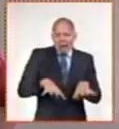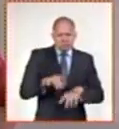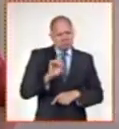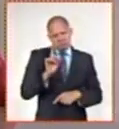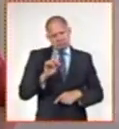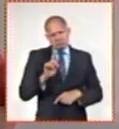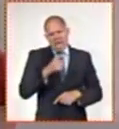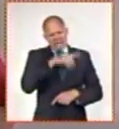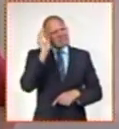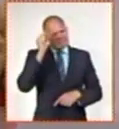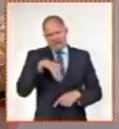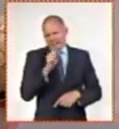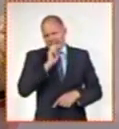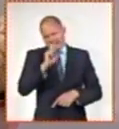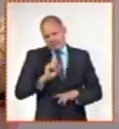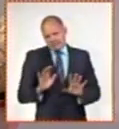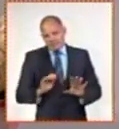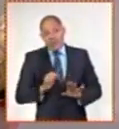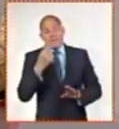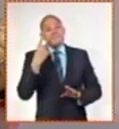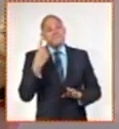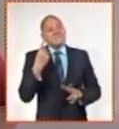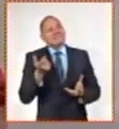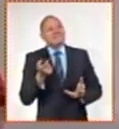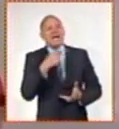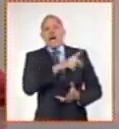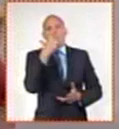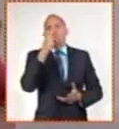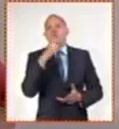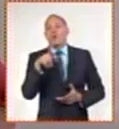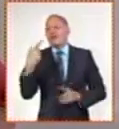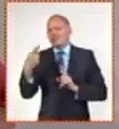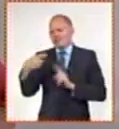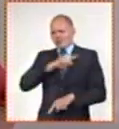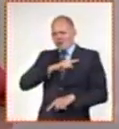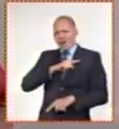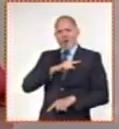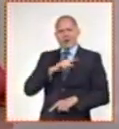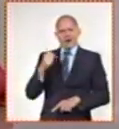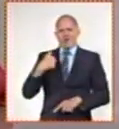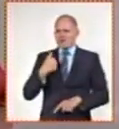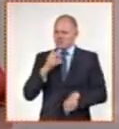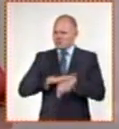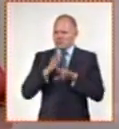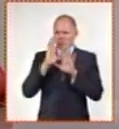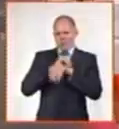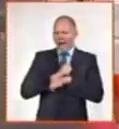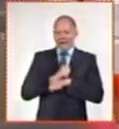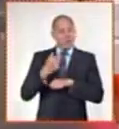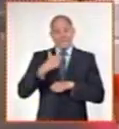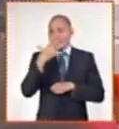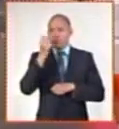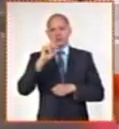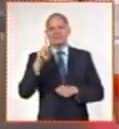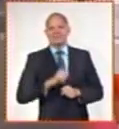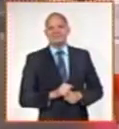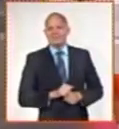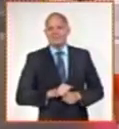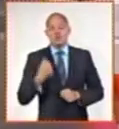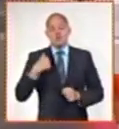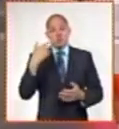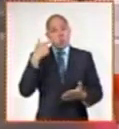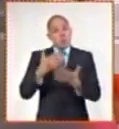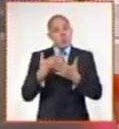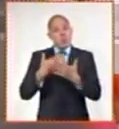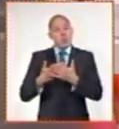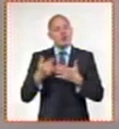todo eso, obviamente, con miras a las elecciones del 2023, eso que no le quepa dudas a nadie. ¿Y por qué de caras